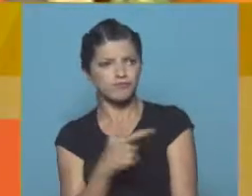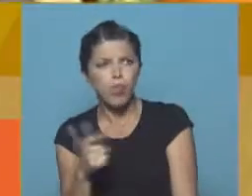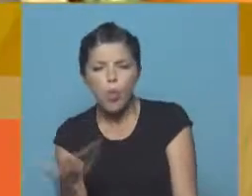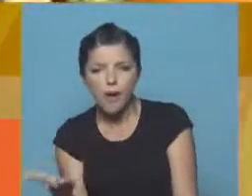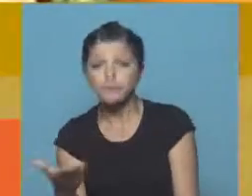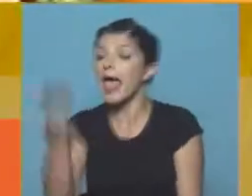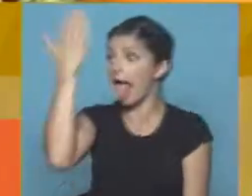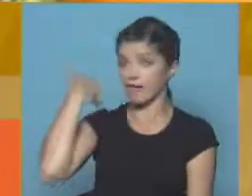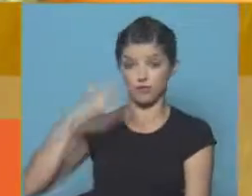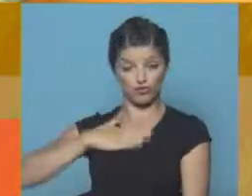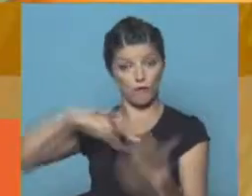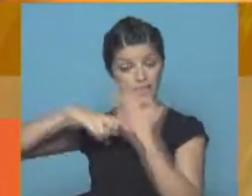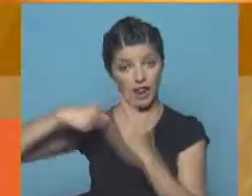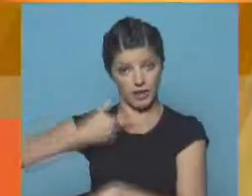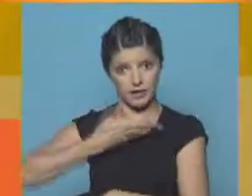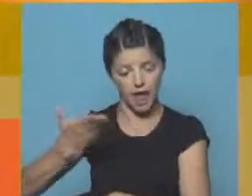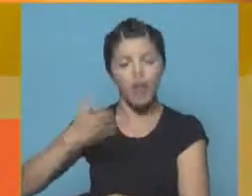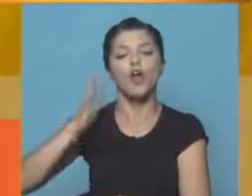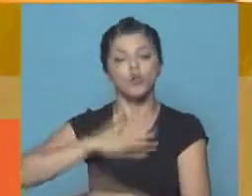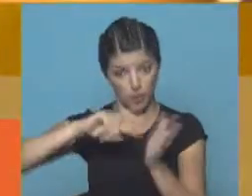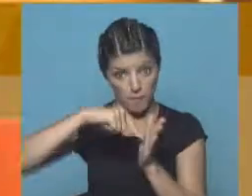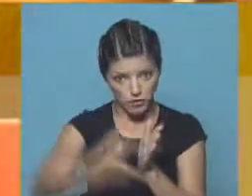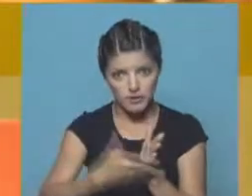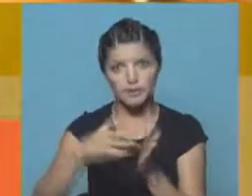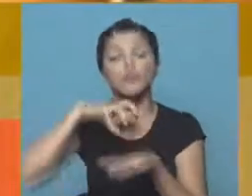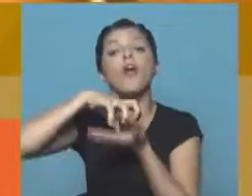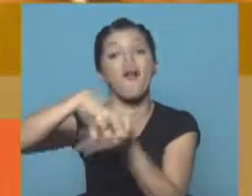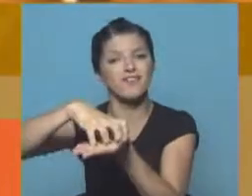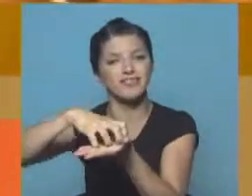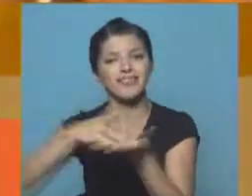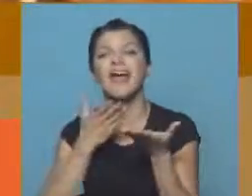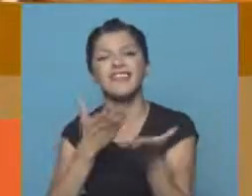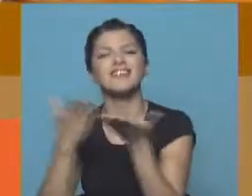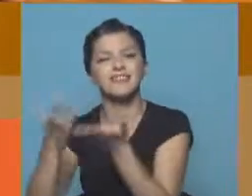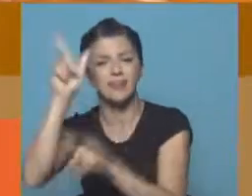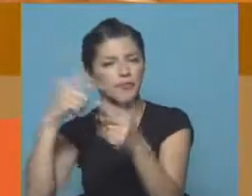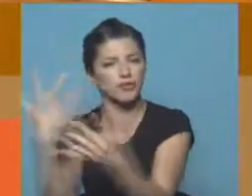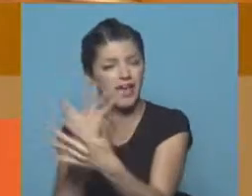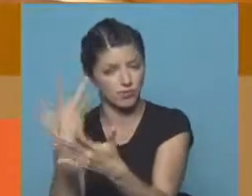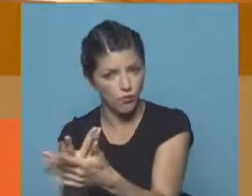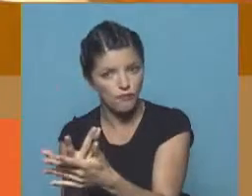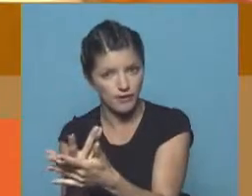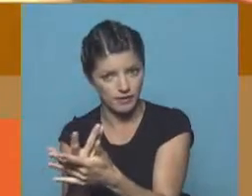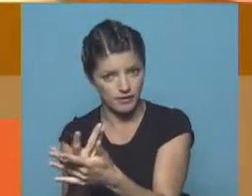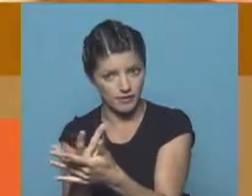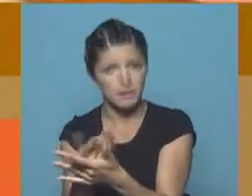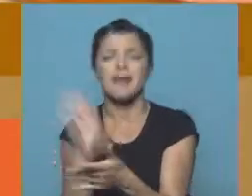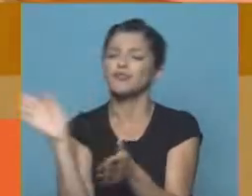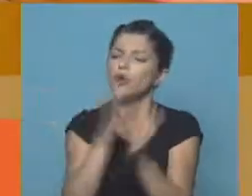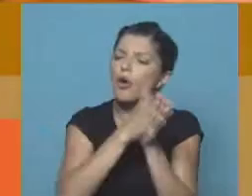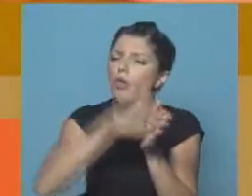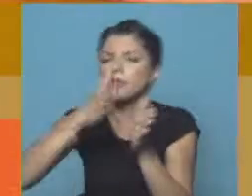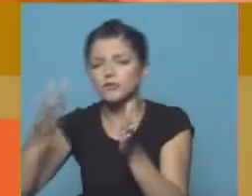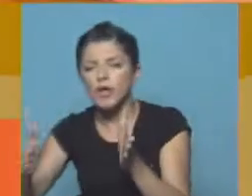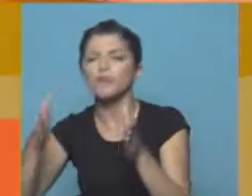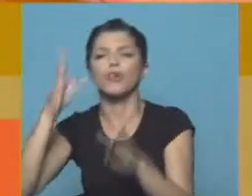fiscal general de la Ciudad de Buenos Aires pusimos en marcha casualmente una oficina de asistencia a la víctima que acompañó a las víctimas en todo este proceso, las